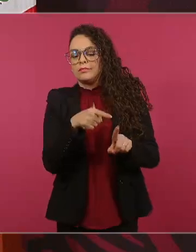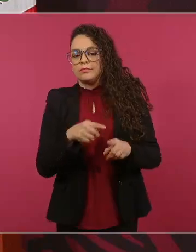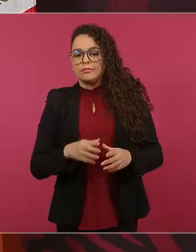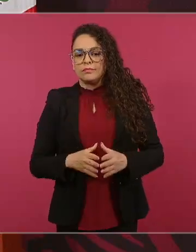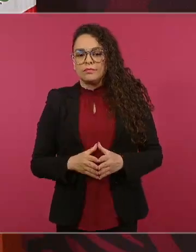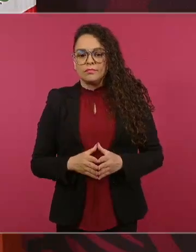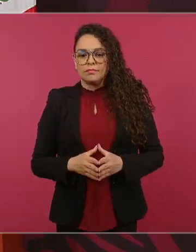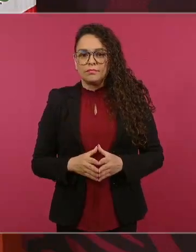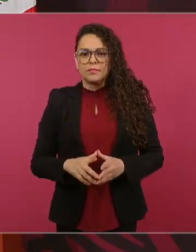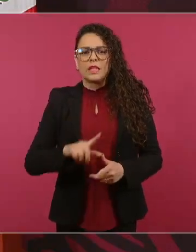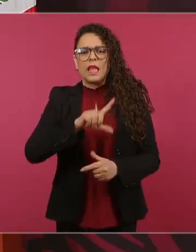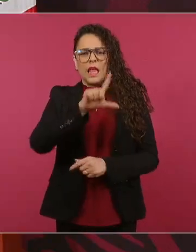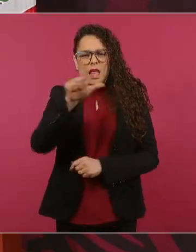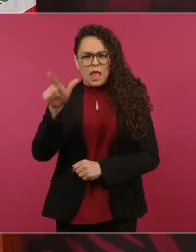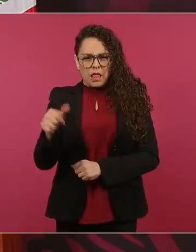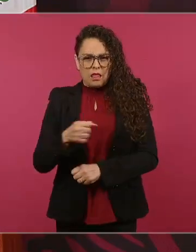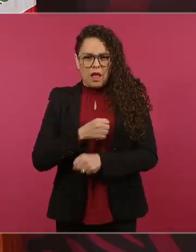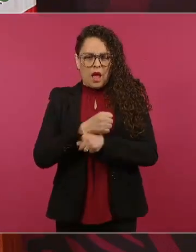Pasa el tiempo.